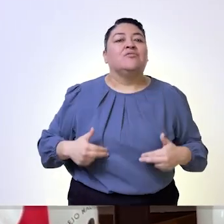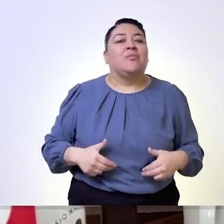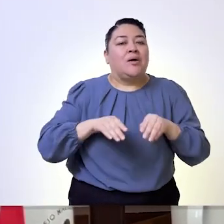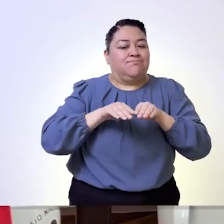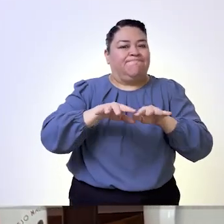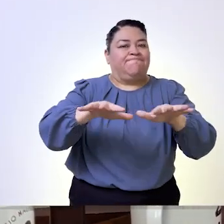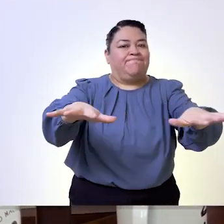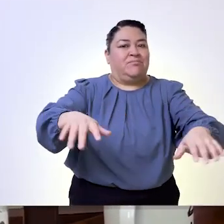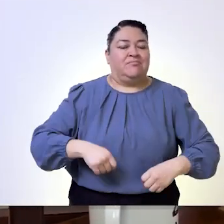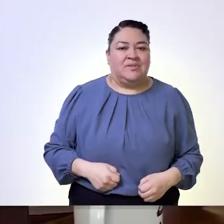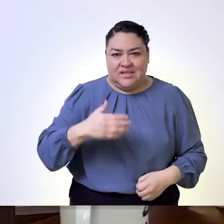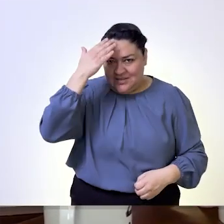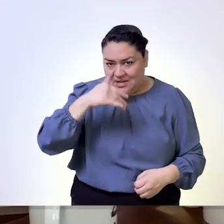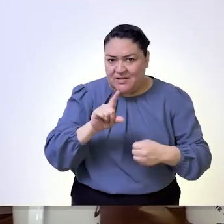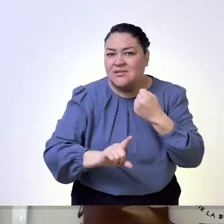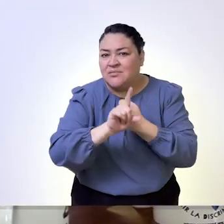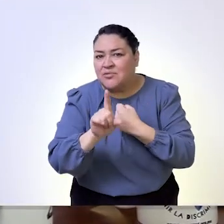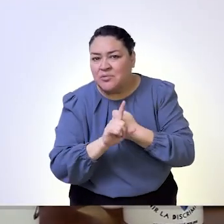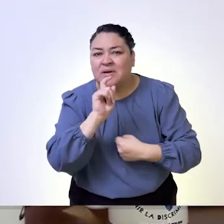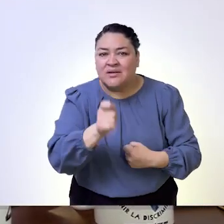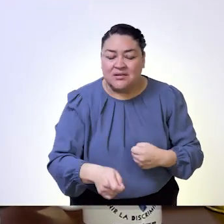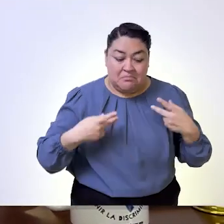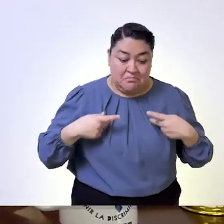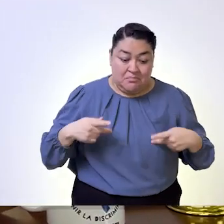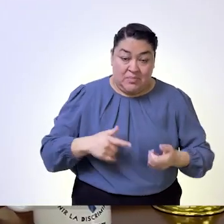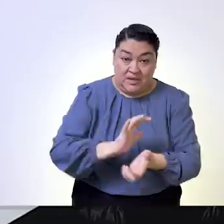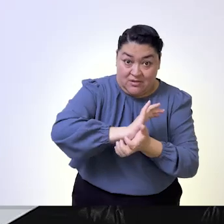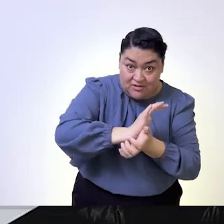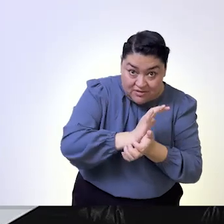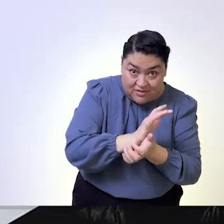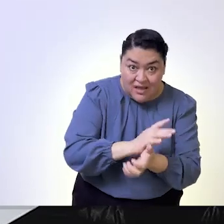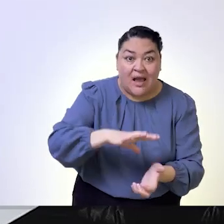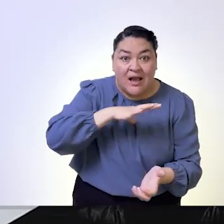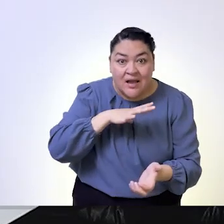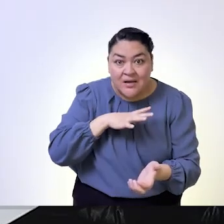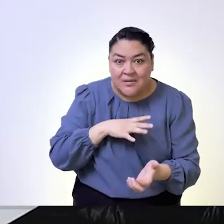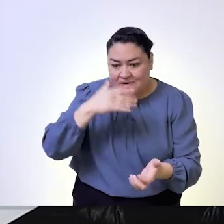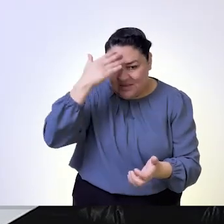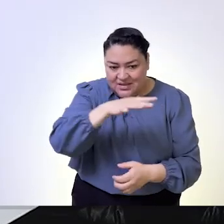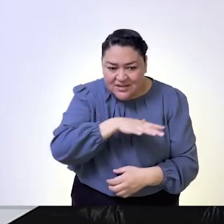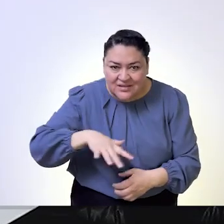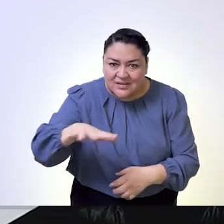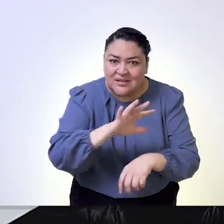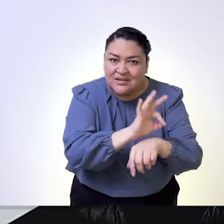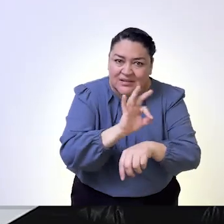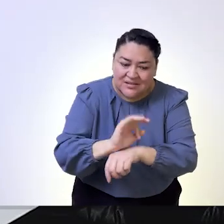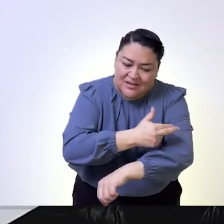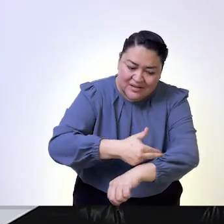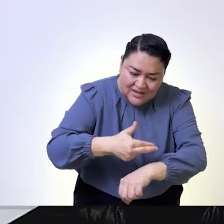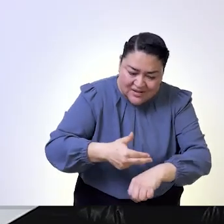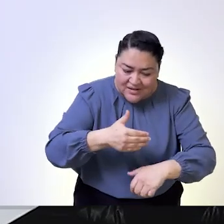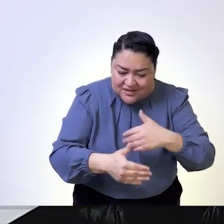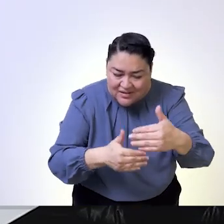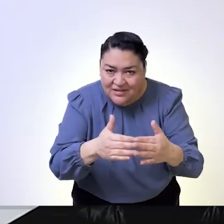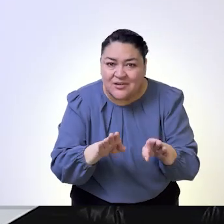Entonces, me parece que el desafío es que este derecho antidiscriminatorio, no solamente en lo sustantivo, sino que en